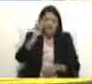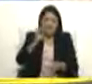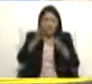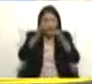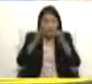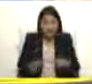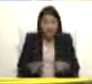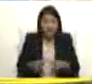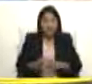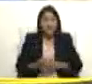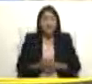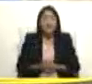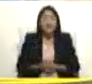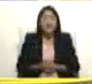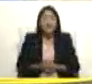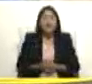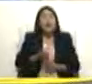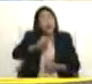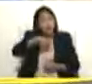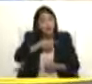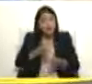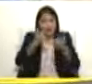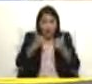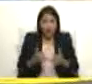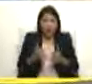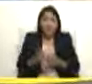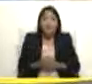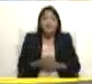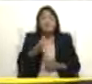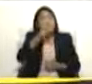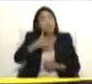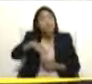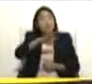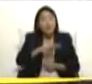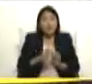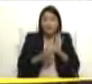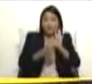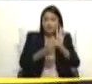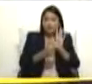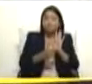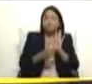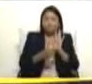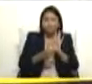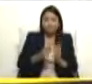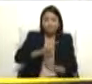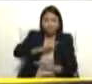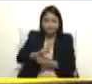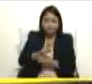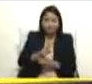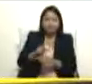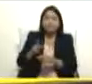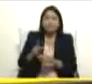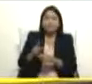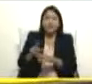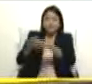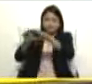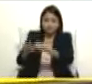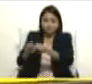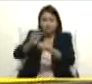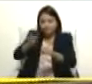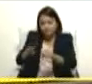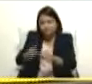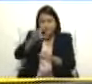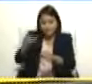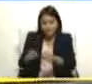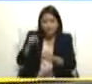Y a ejercer pues nuestra soberanía por el mandato de ustedes, hombres y mujeres, que son